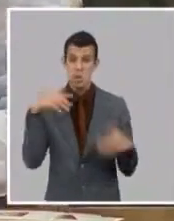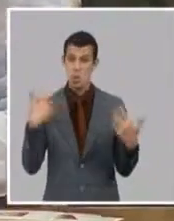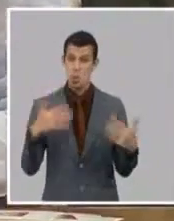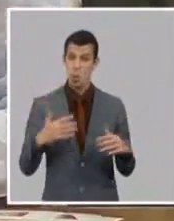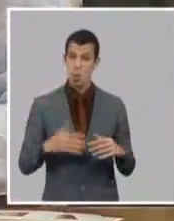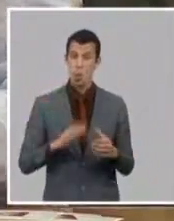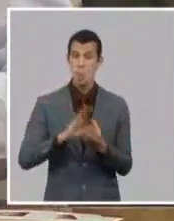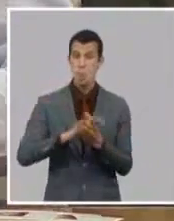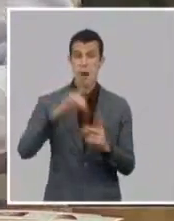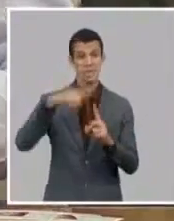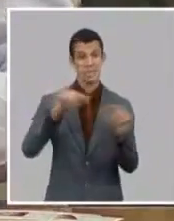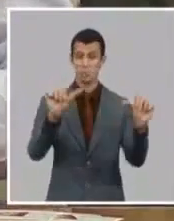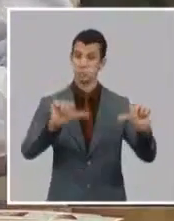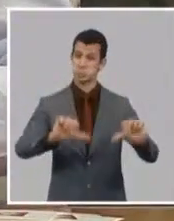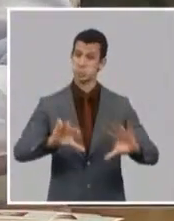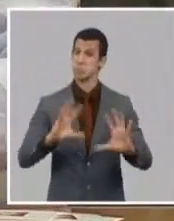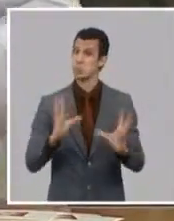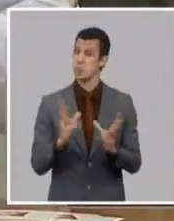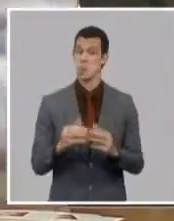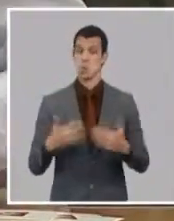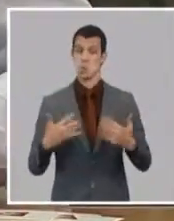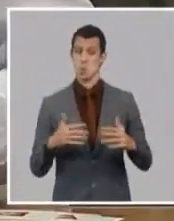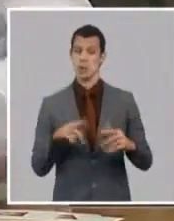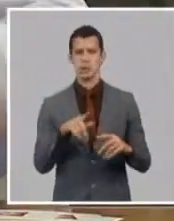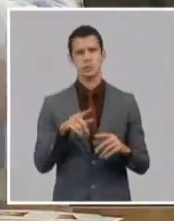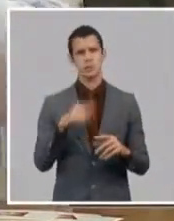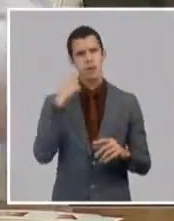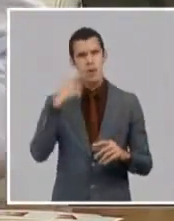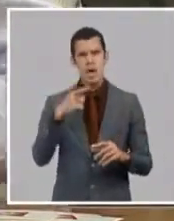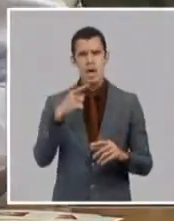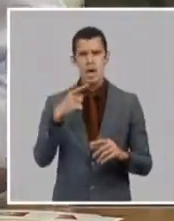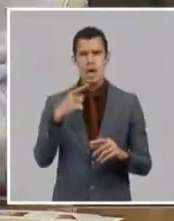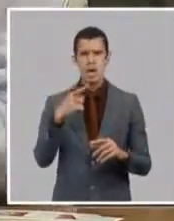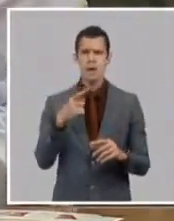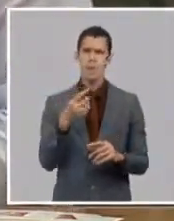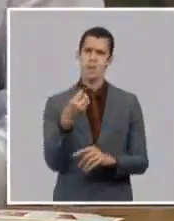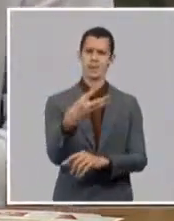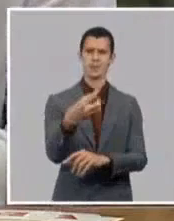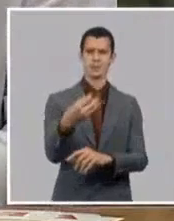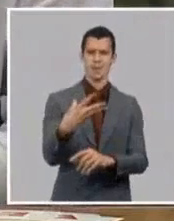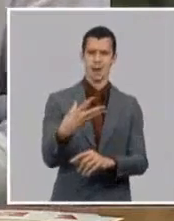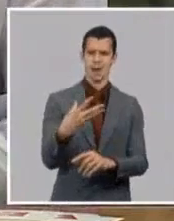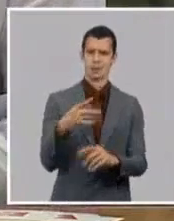planteado, demuestra la perversidad, demuestra la maldad,